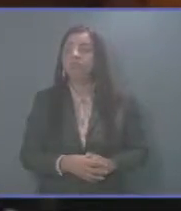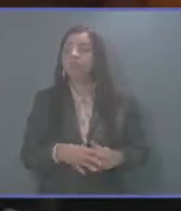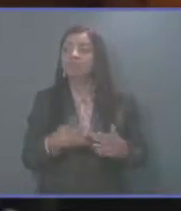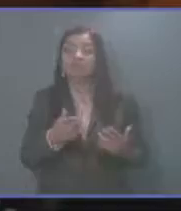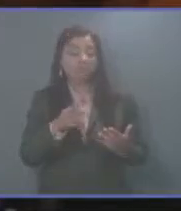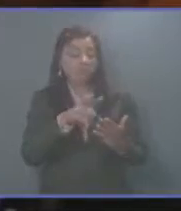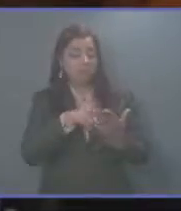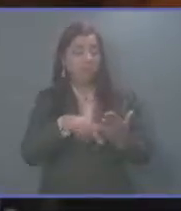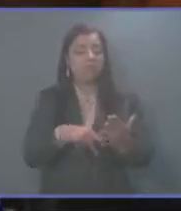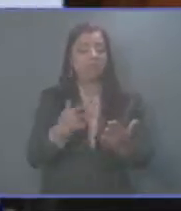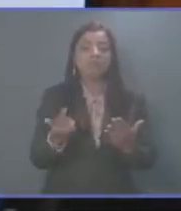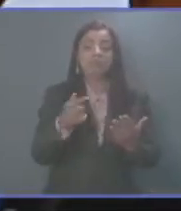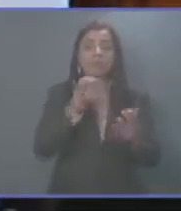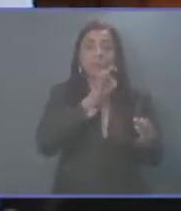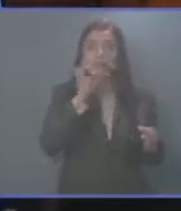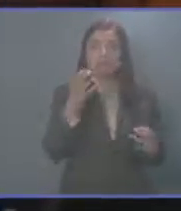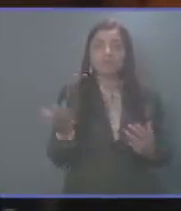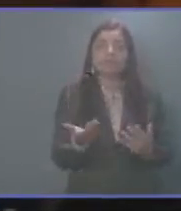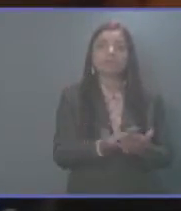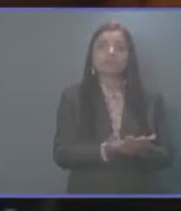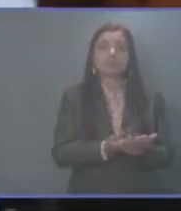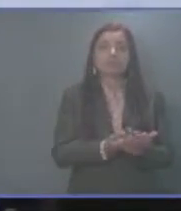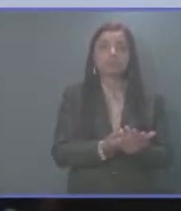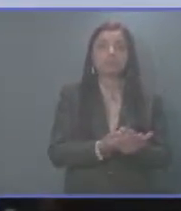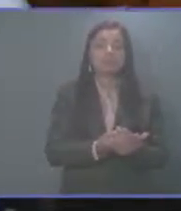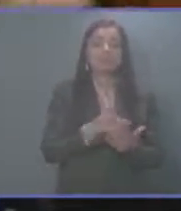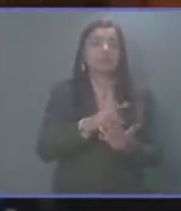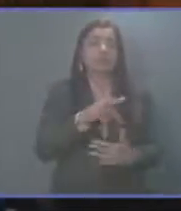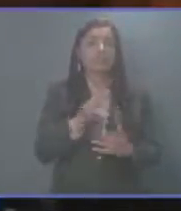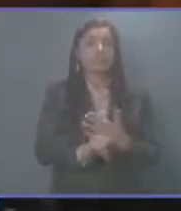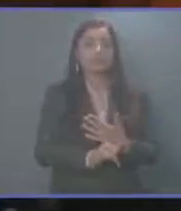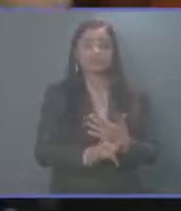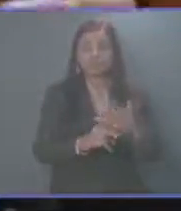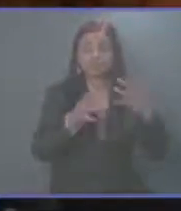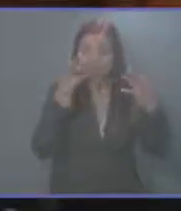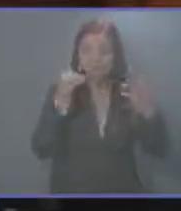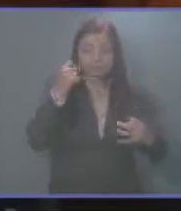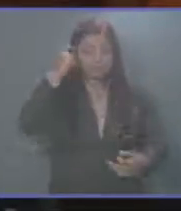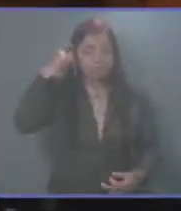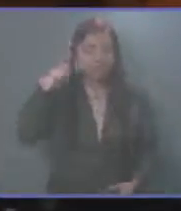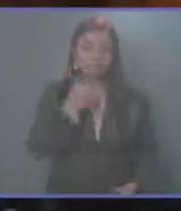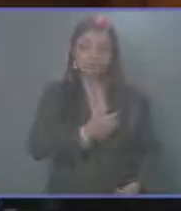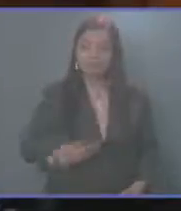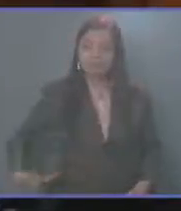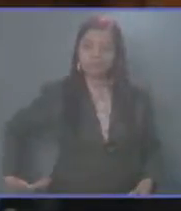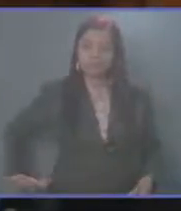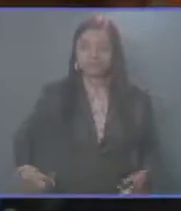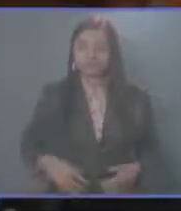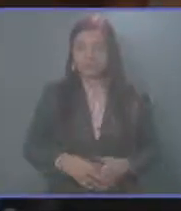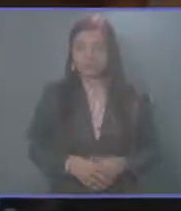Así leída la pieza y el proyecto de decreto, señor presidente.